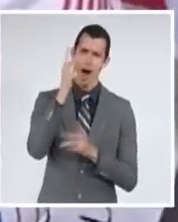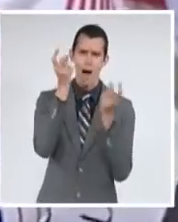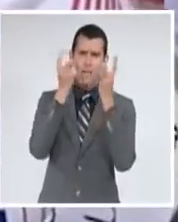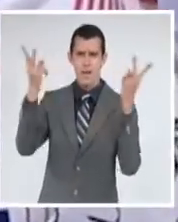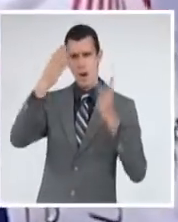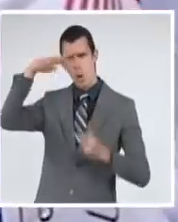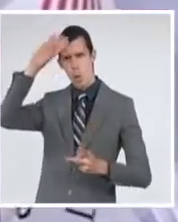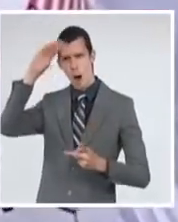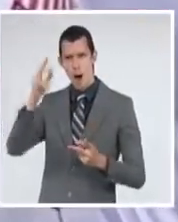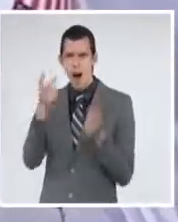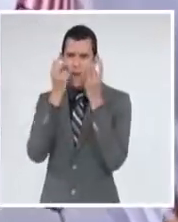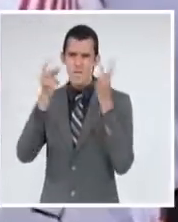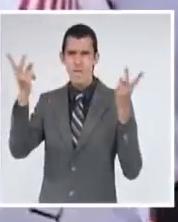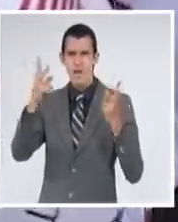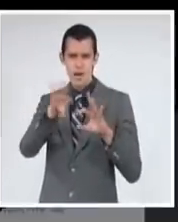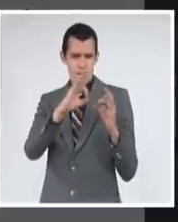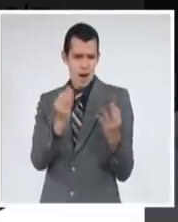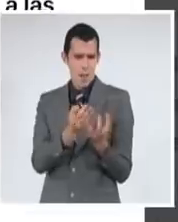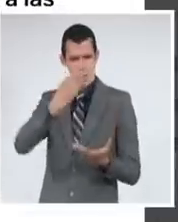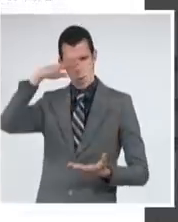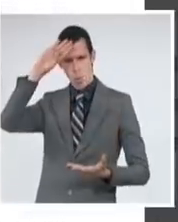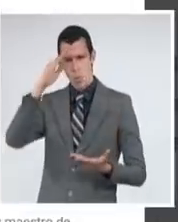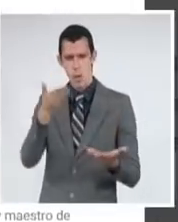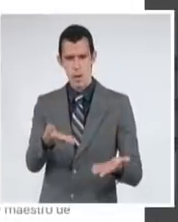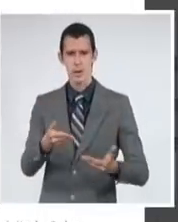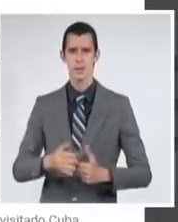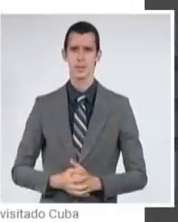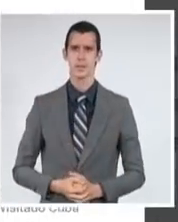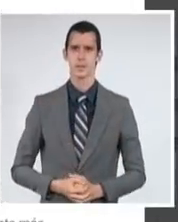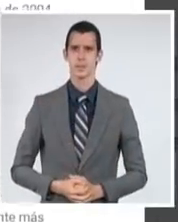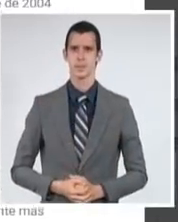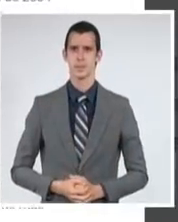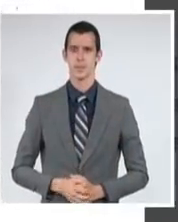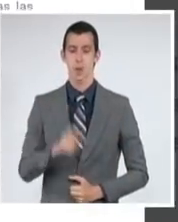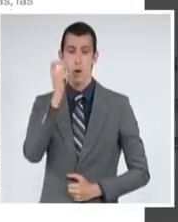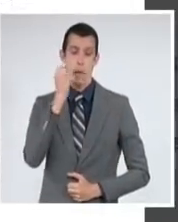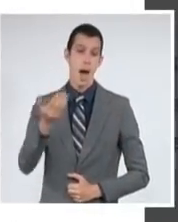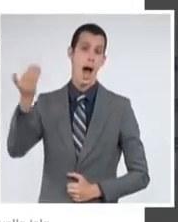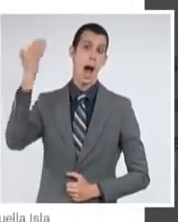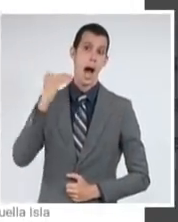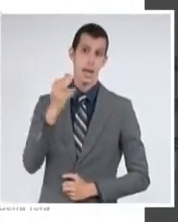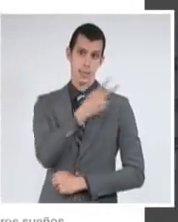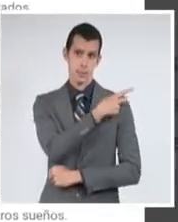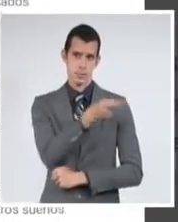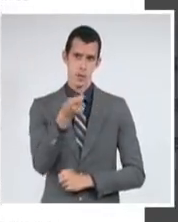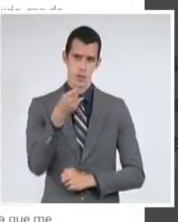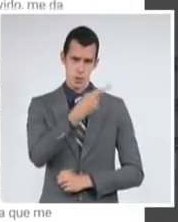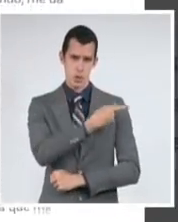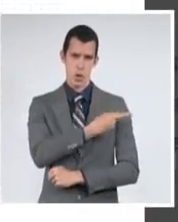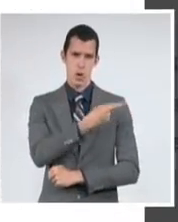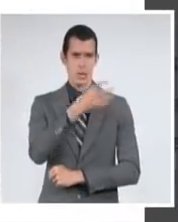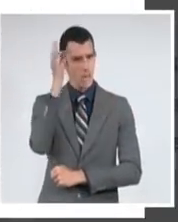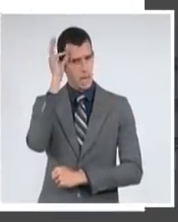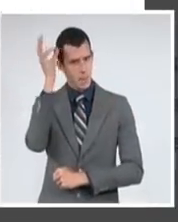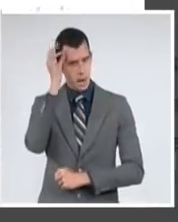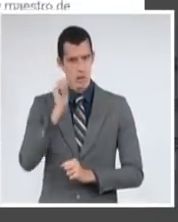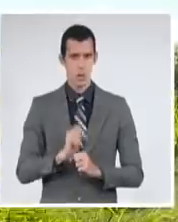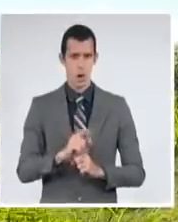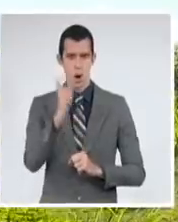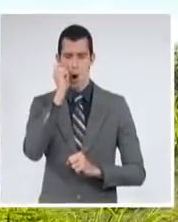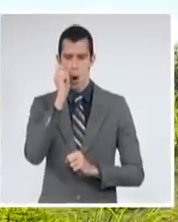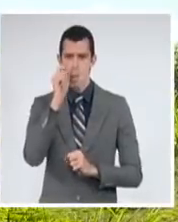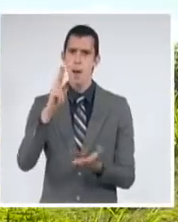la familia cubana! ¡Viva! El profesor de español sirvió antes en la Guardia Nacional de Estados Unidos y fue